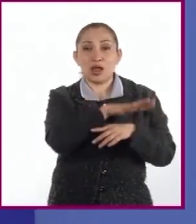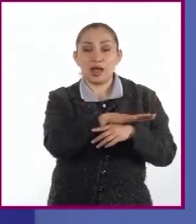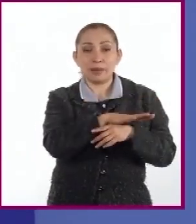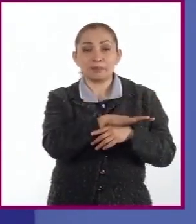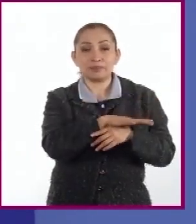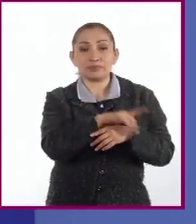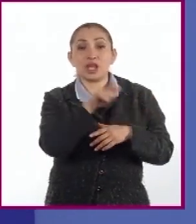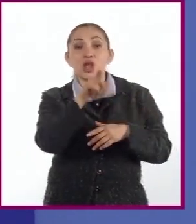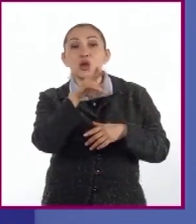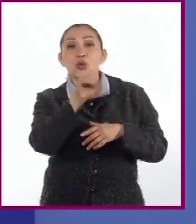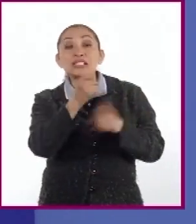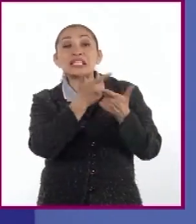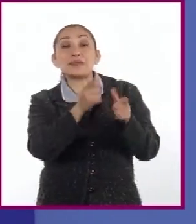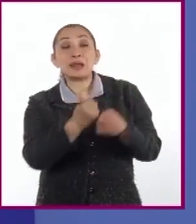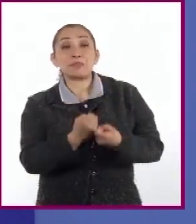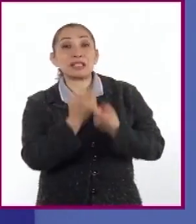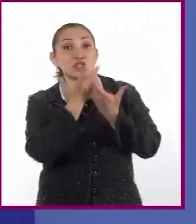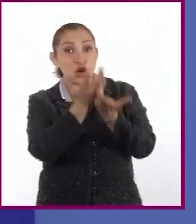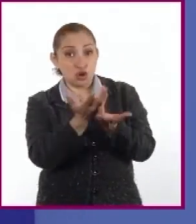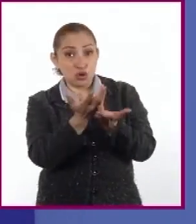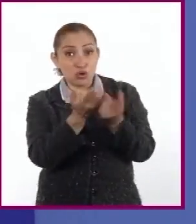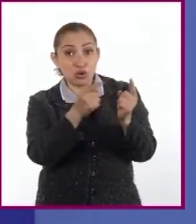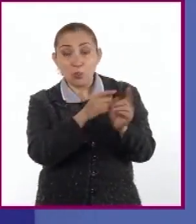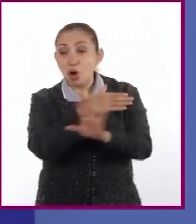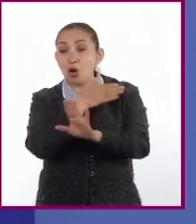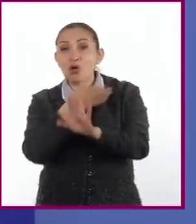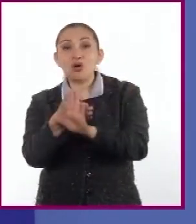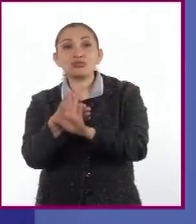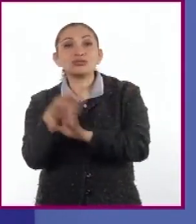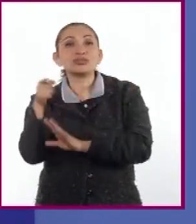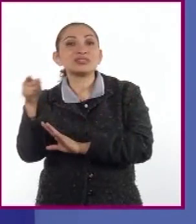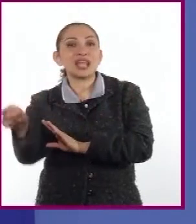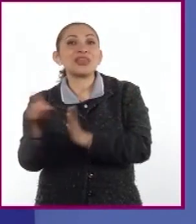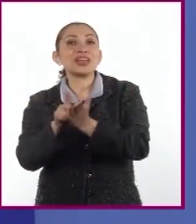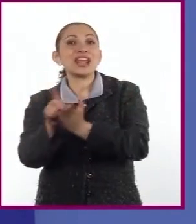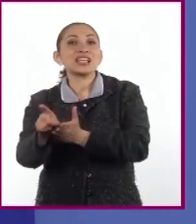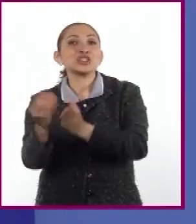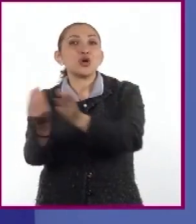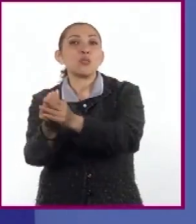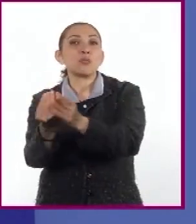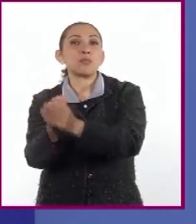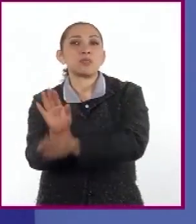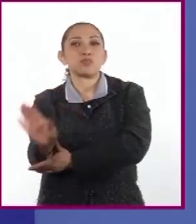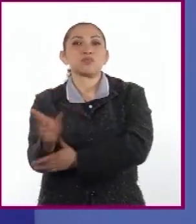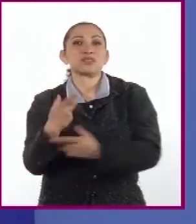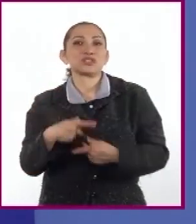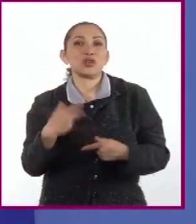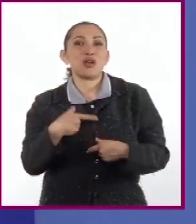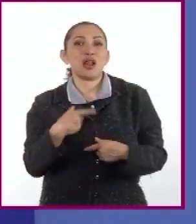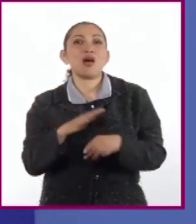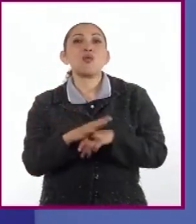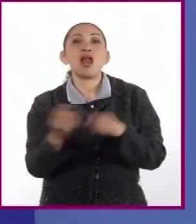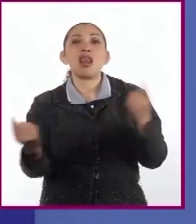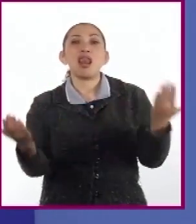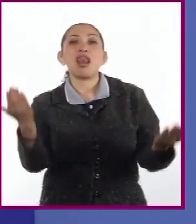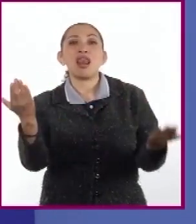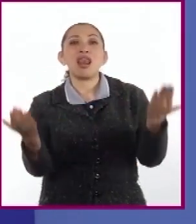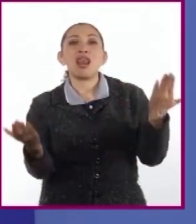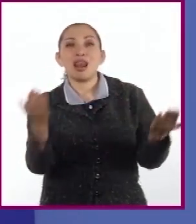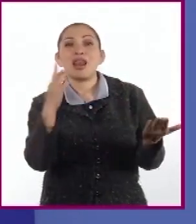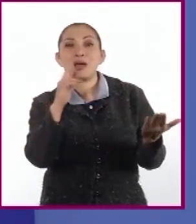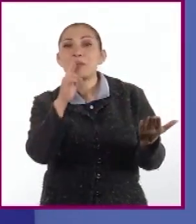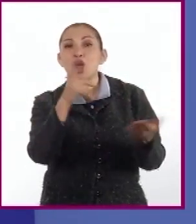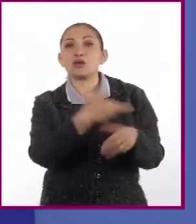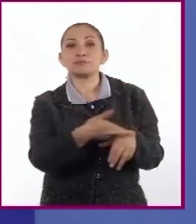caso, el derecho a la libertad de expresión se contrapone con el derecho a la intimidad. ¿Cuál suponen ustedes que sería la